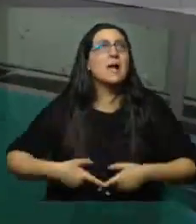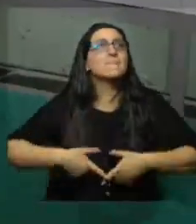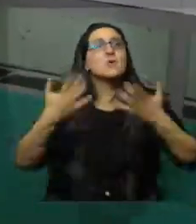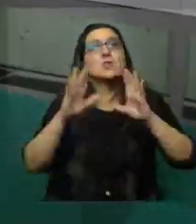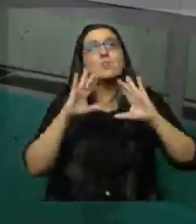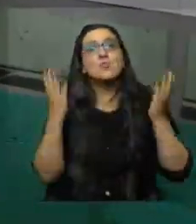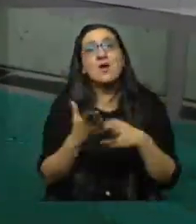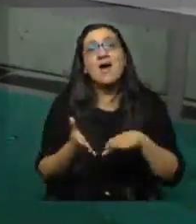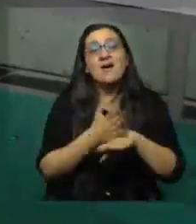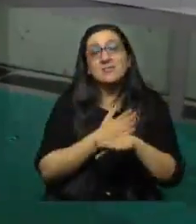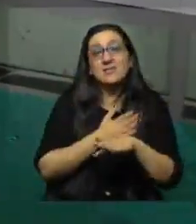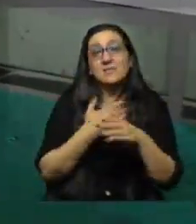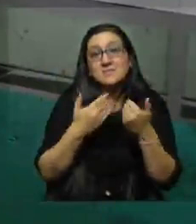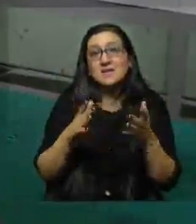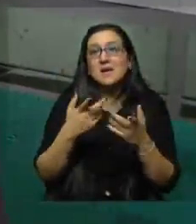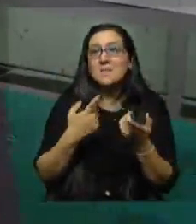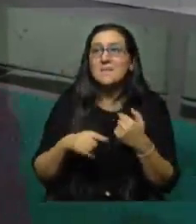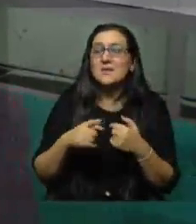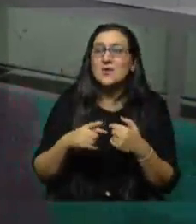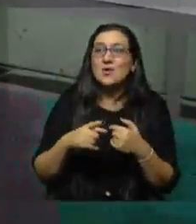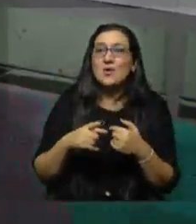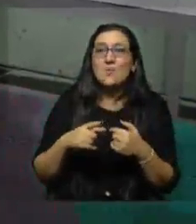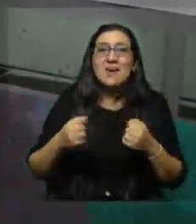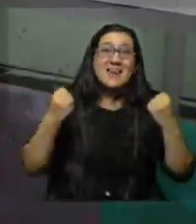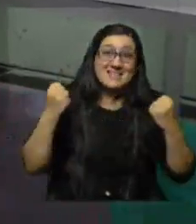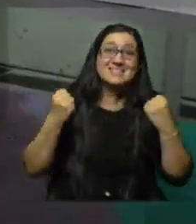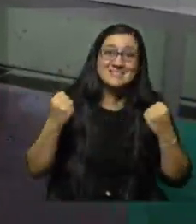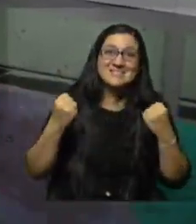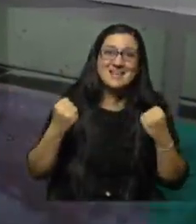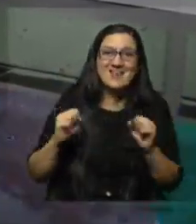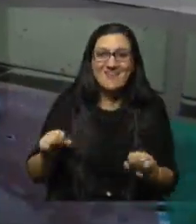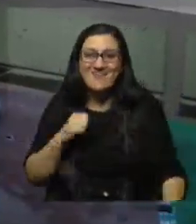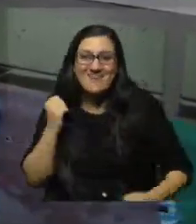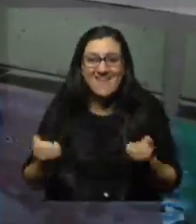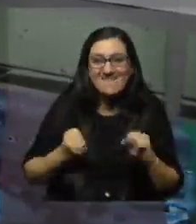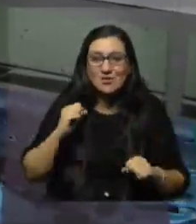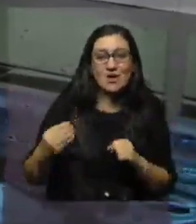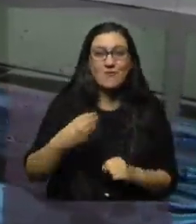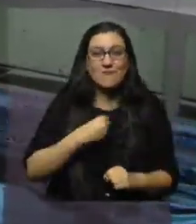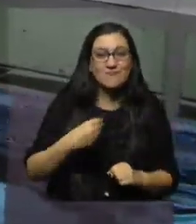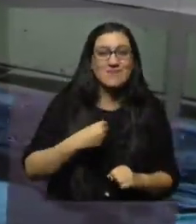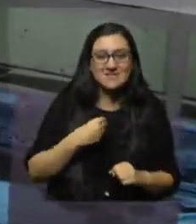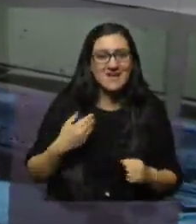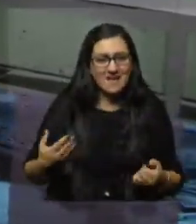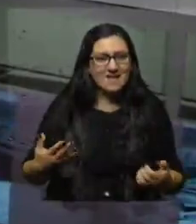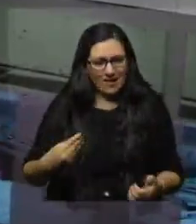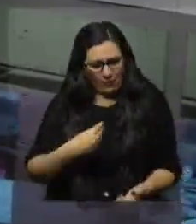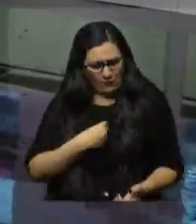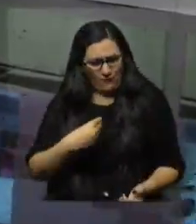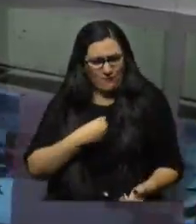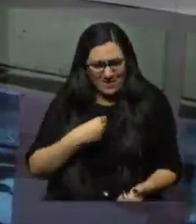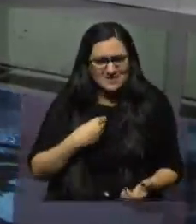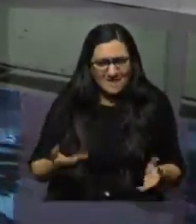es la parte del periodismo, pero la parte del hincha es esta adrenalina, es esto, sí, vamos a ganar. Esa